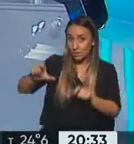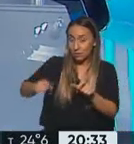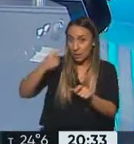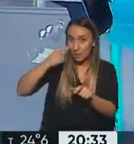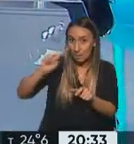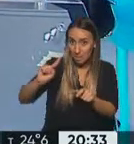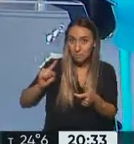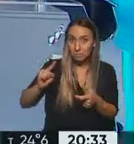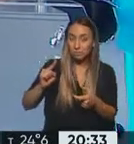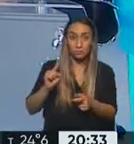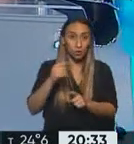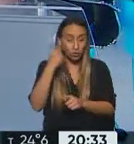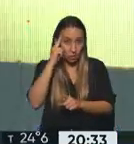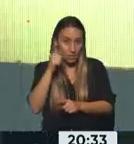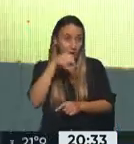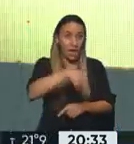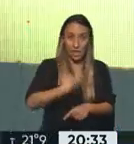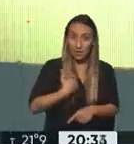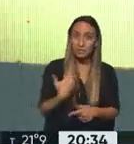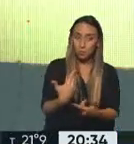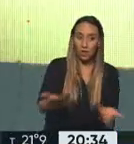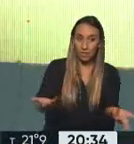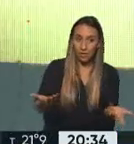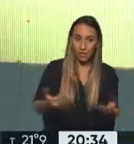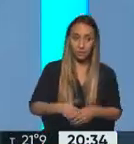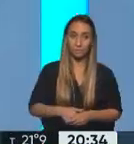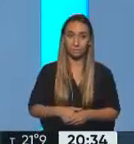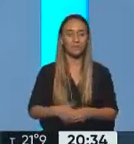llegar a cabo en nuestro país. Bien, Florencia, gracias por estar aquí hoy. Muchísimas gracias. Gracias.